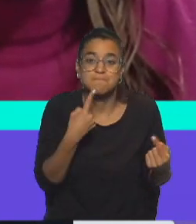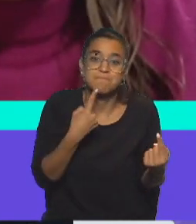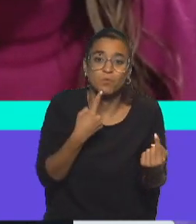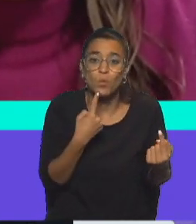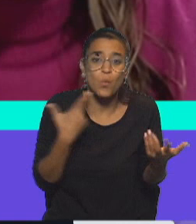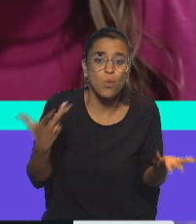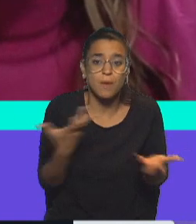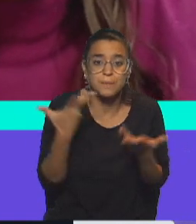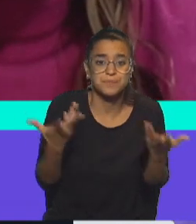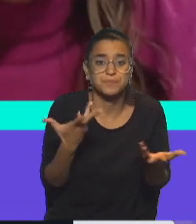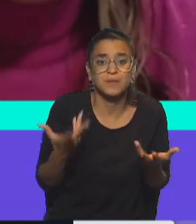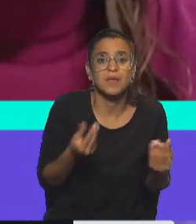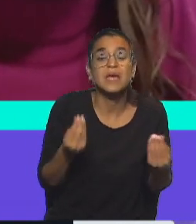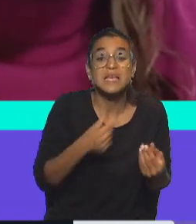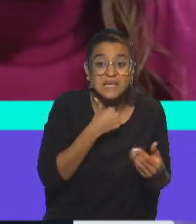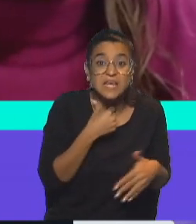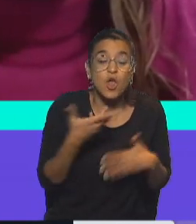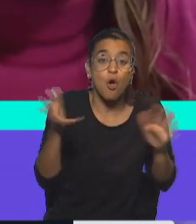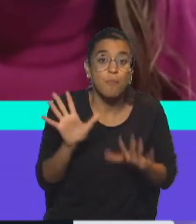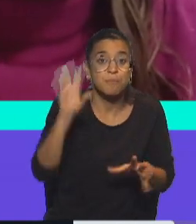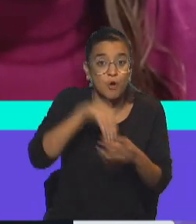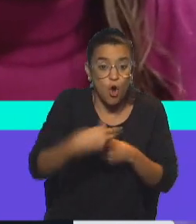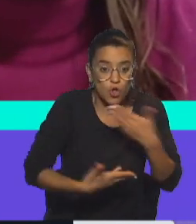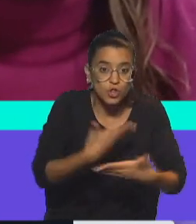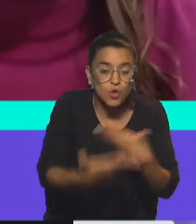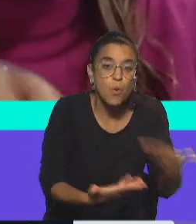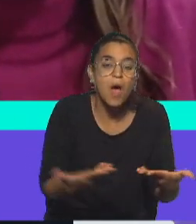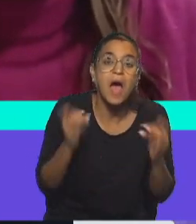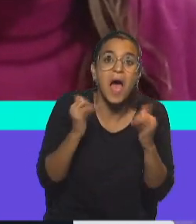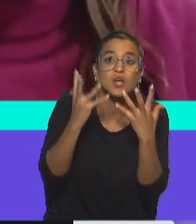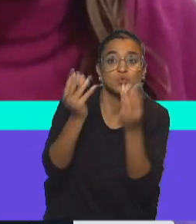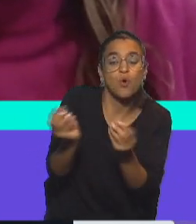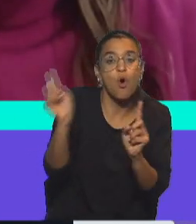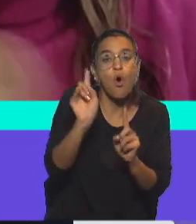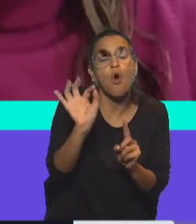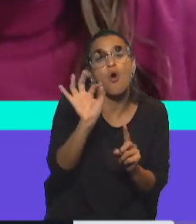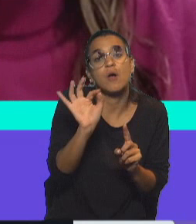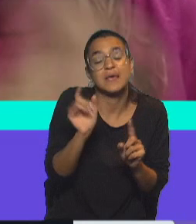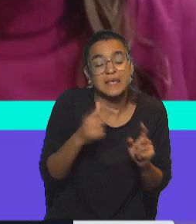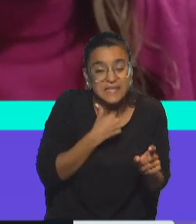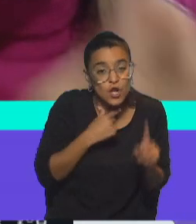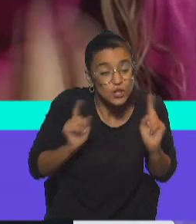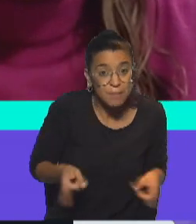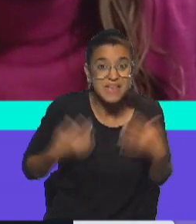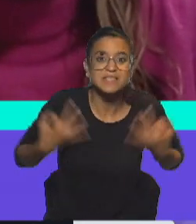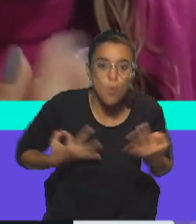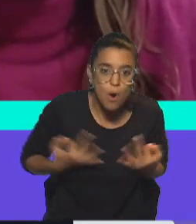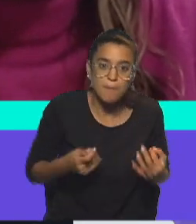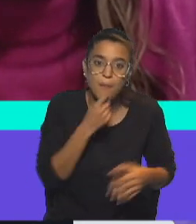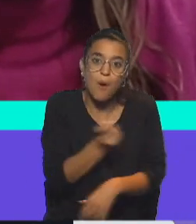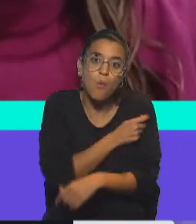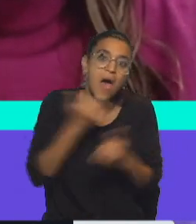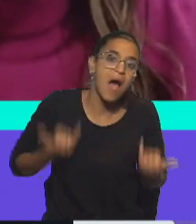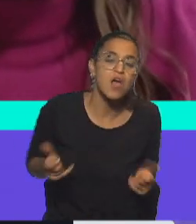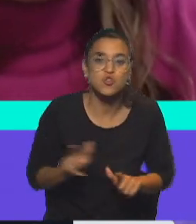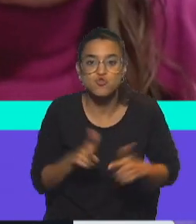de, por un lado, quiero seguir participando, quiero seguir contribuyendo, pero al mismo tiempo quiero asegurarme si estoy o no estoy vacunado para